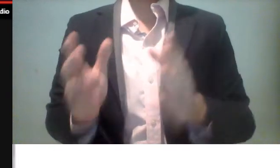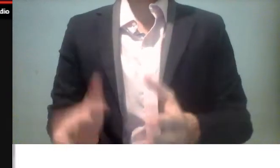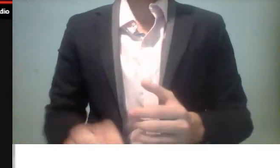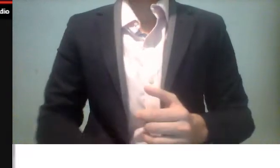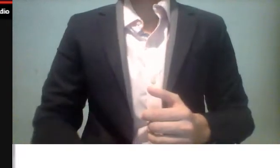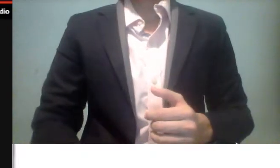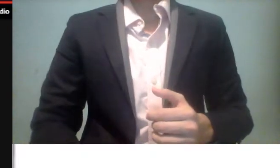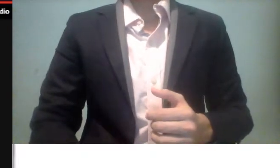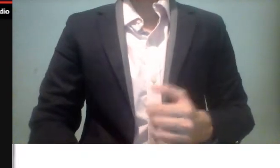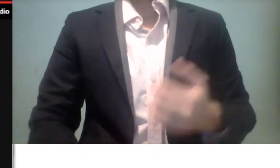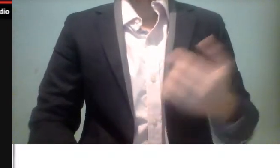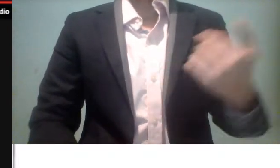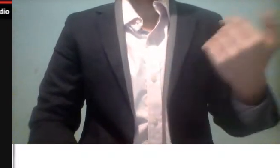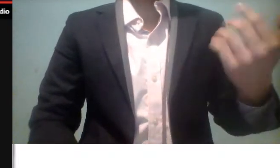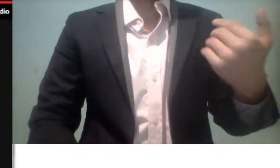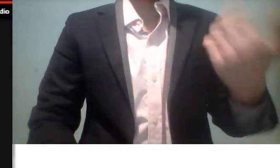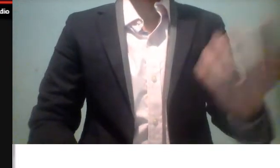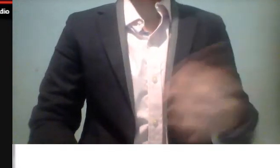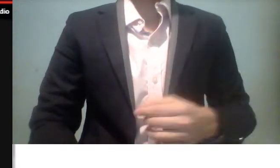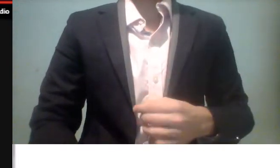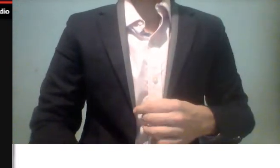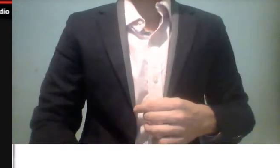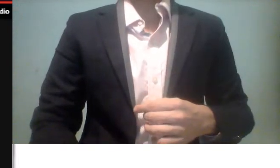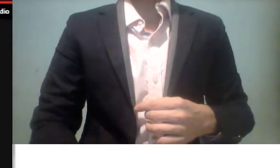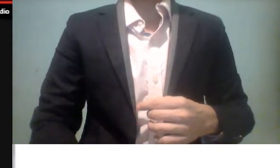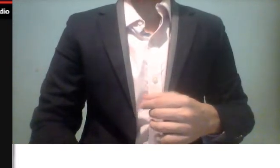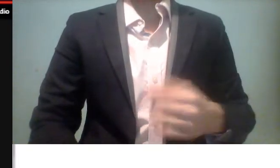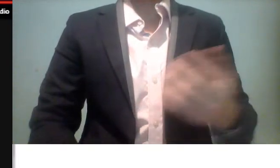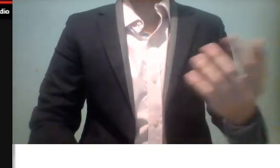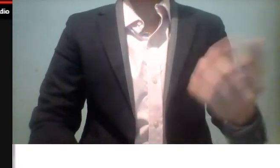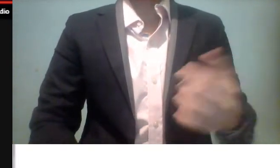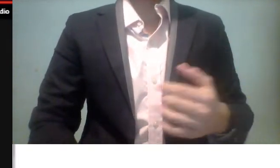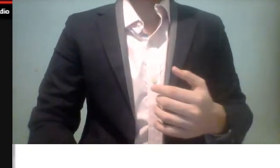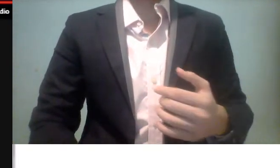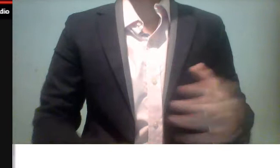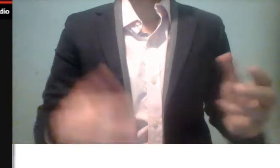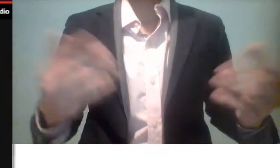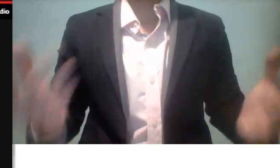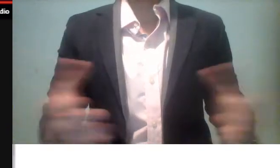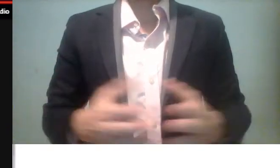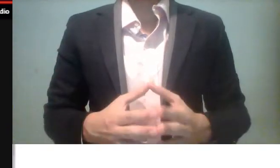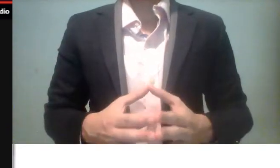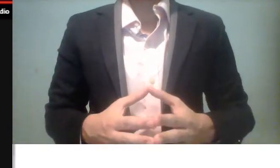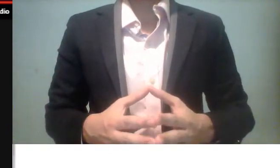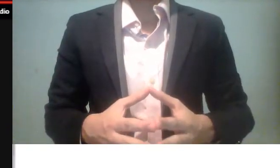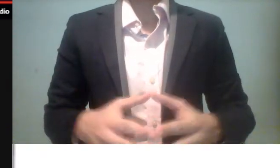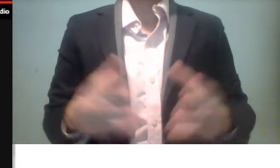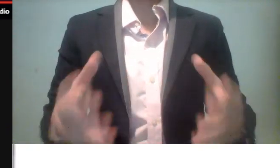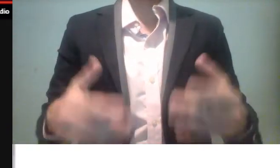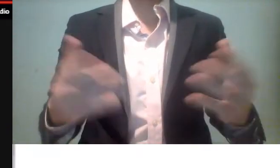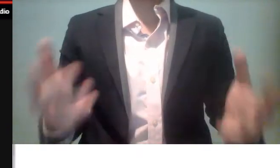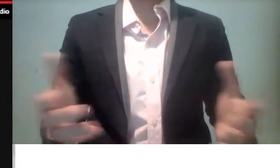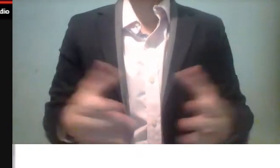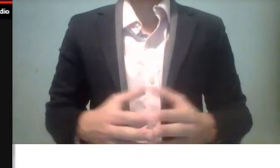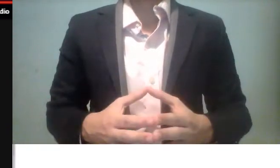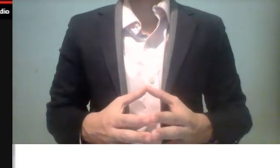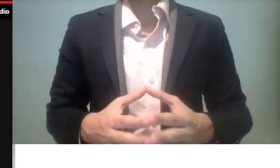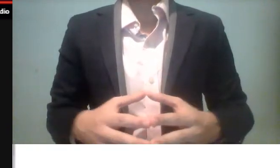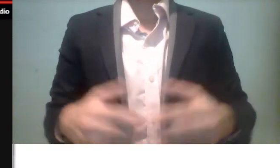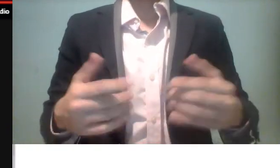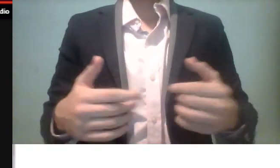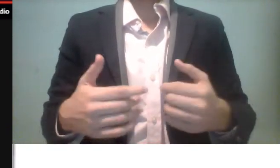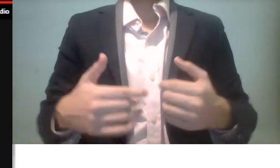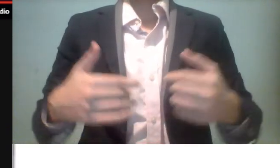podemos esperar con esto? Pues lo primero, creo que esto de estar obteniendo incrementos en el patrimonio de los